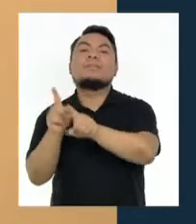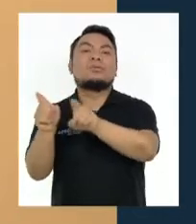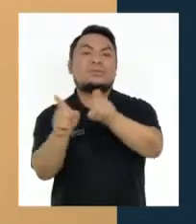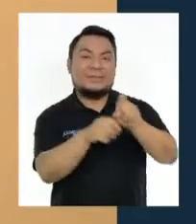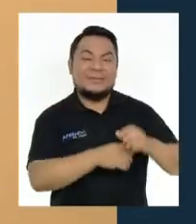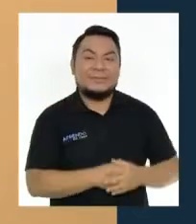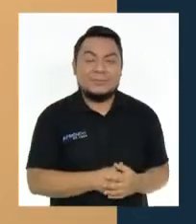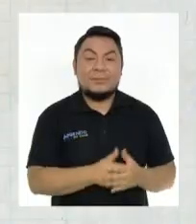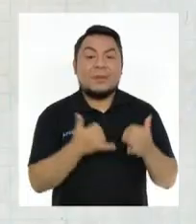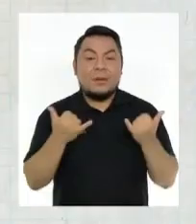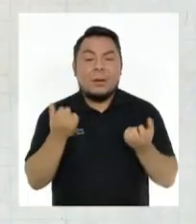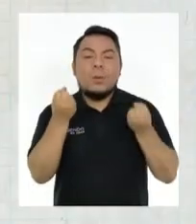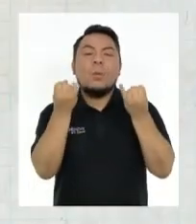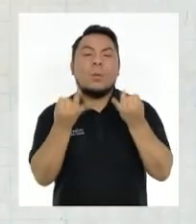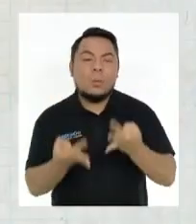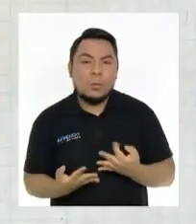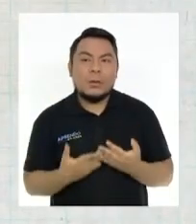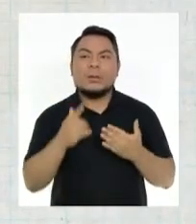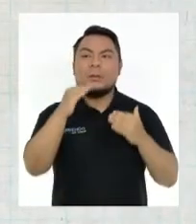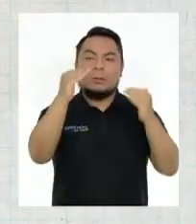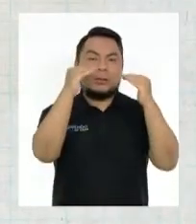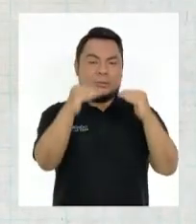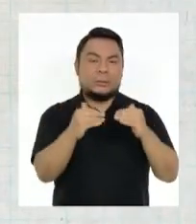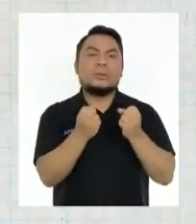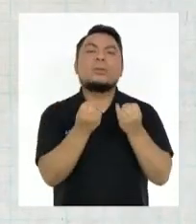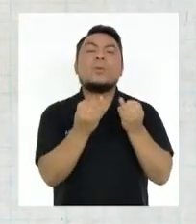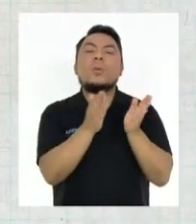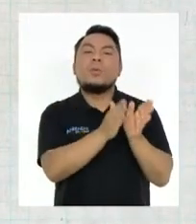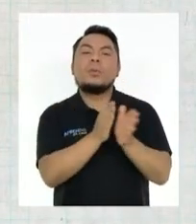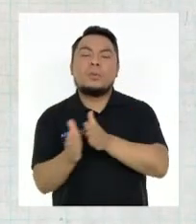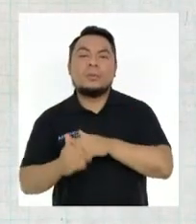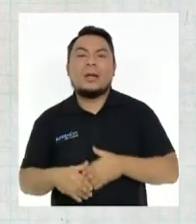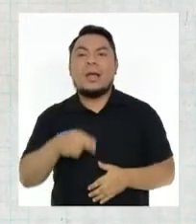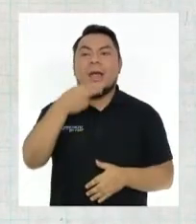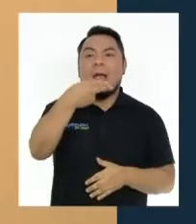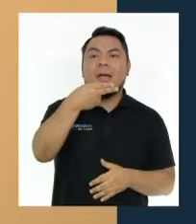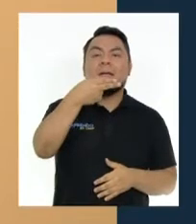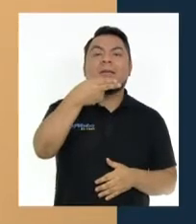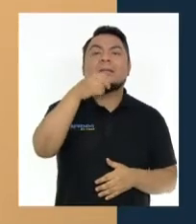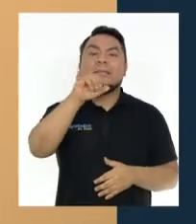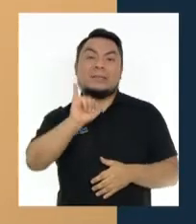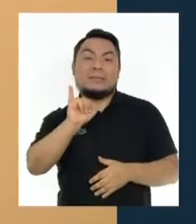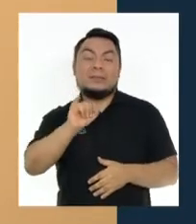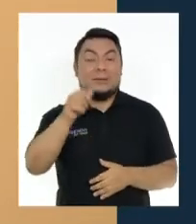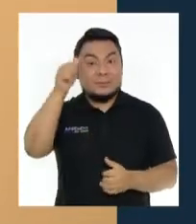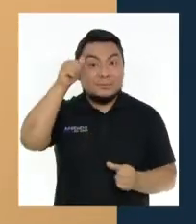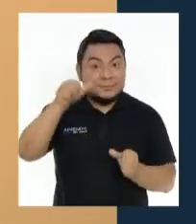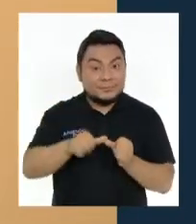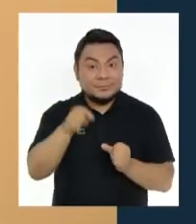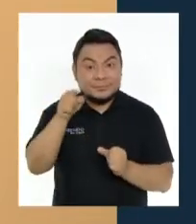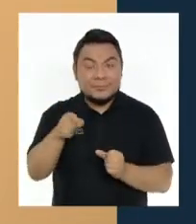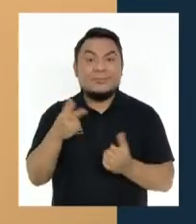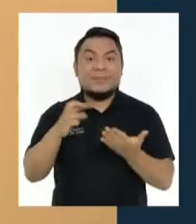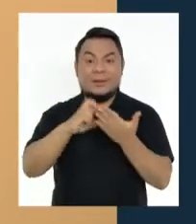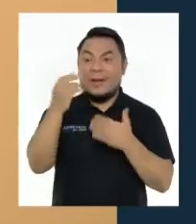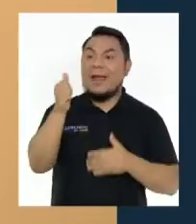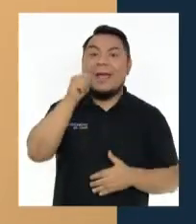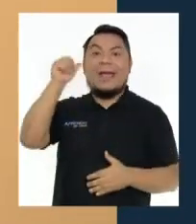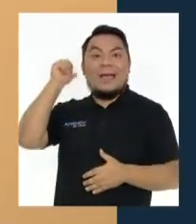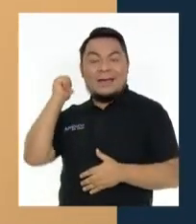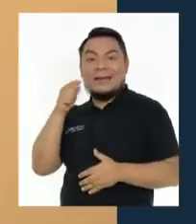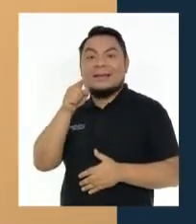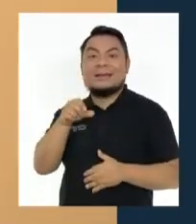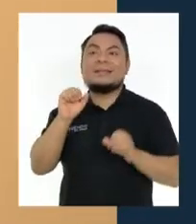Ahora calcularemos la frecuencia relativa H sub I, que como recordará el programa de ayer, es